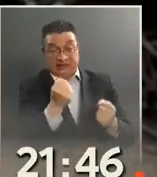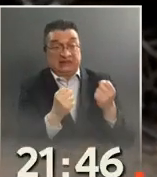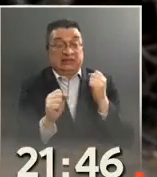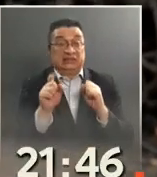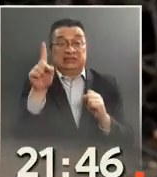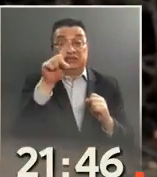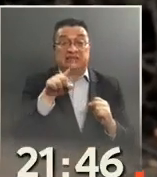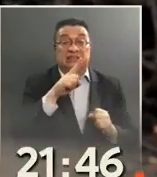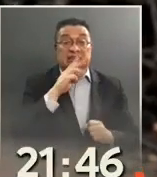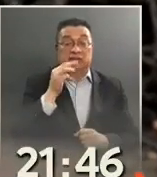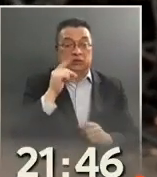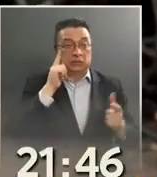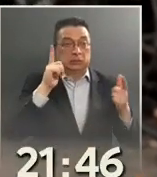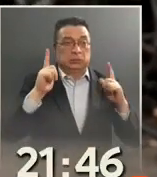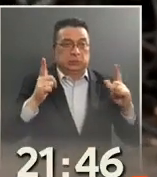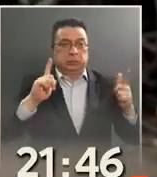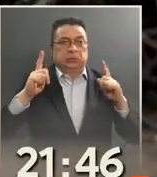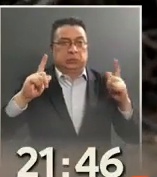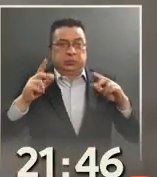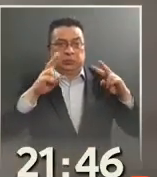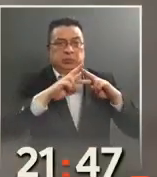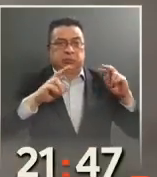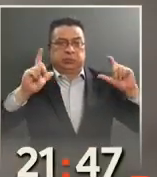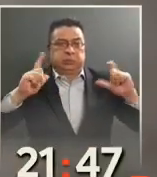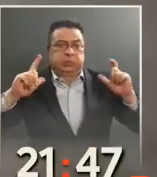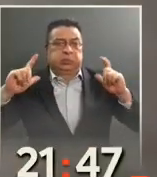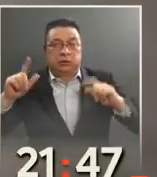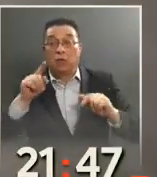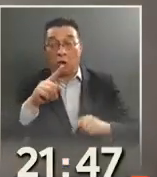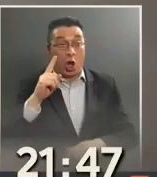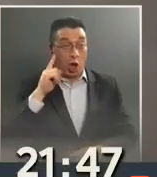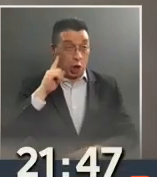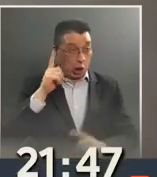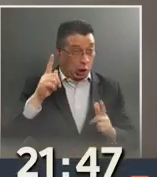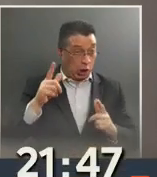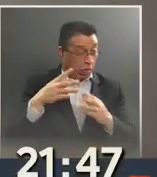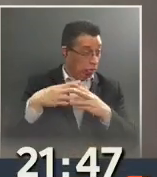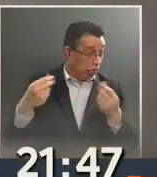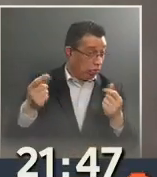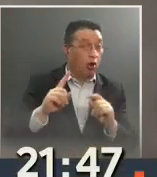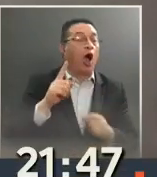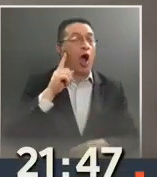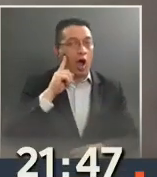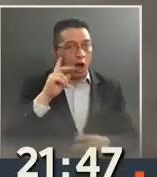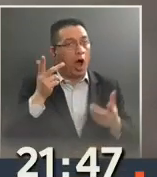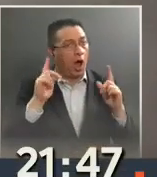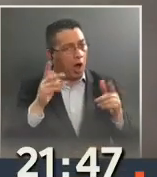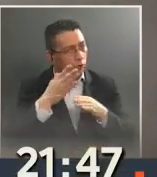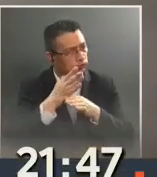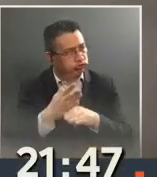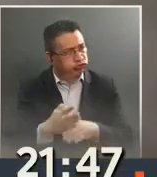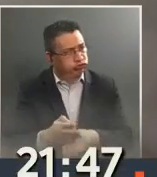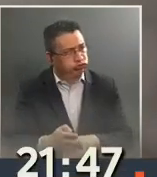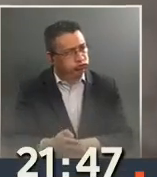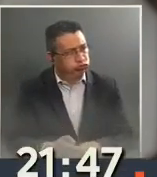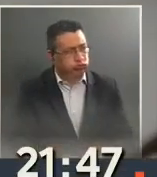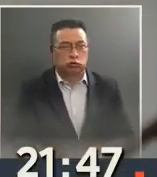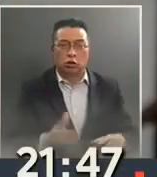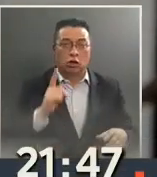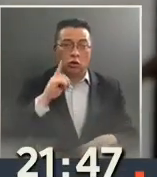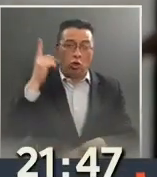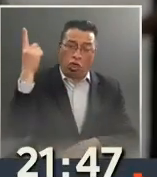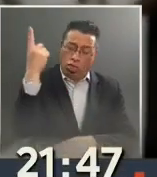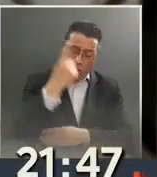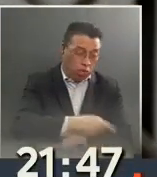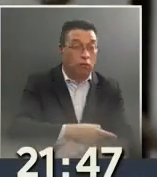ruido permanente. Porque no es una cosa que se va, sino que es un ruido permanente. El hecho de que sea un